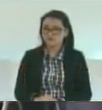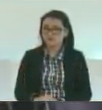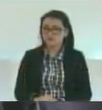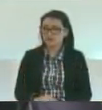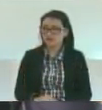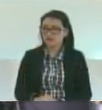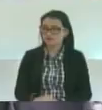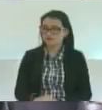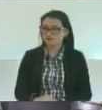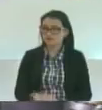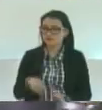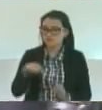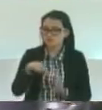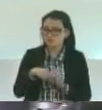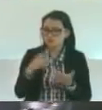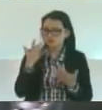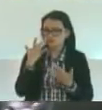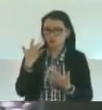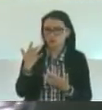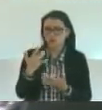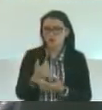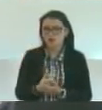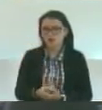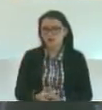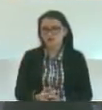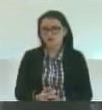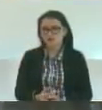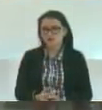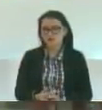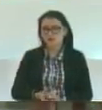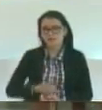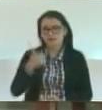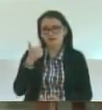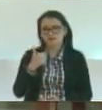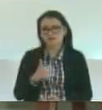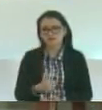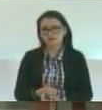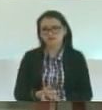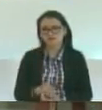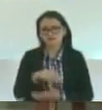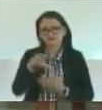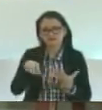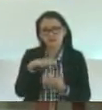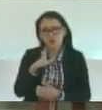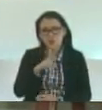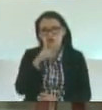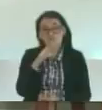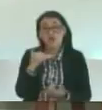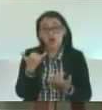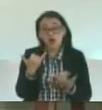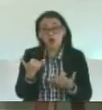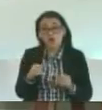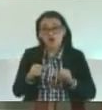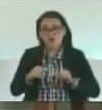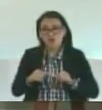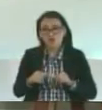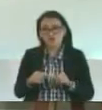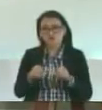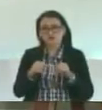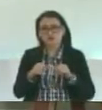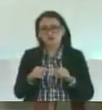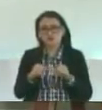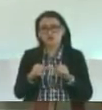anarquía que reinaba era aún mayor. Hemos tratado y vamos a continuar en la fase